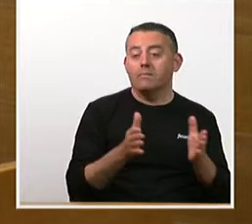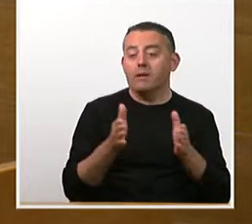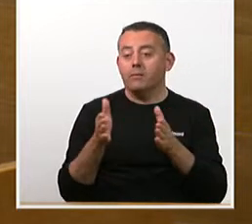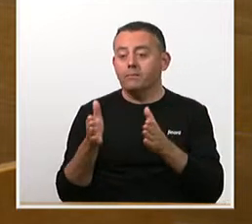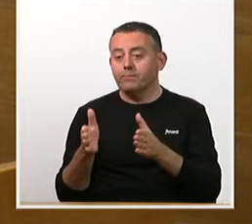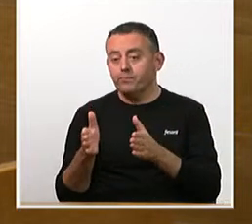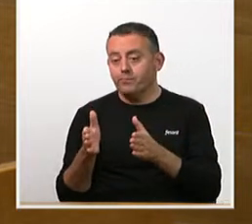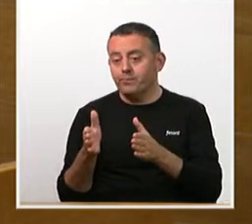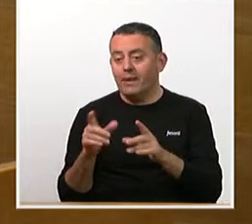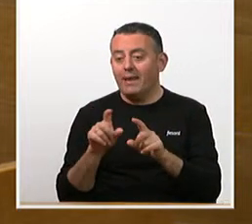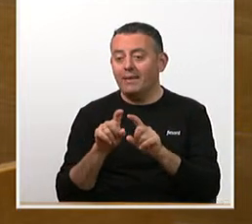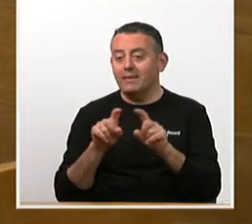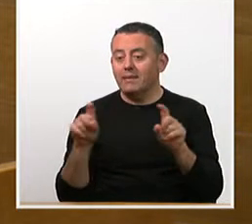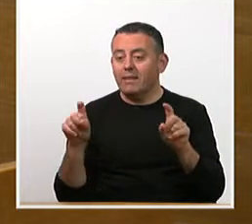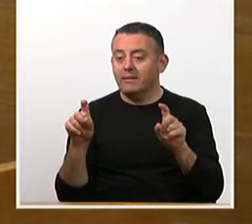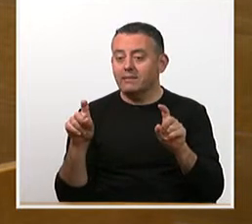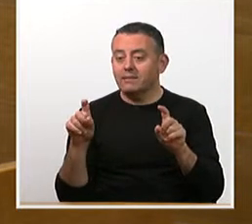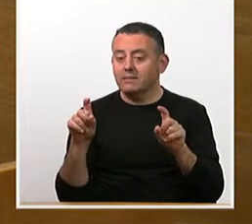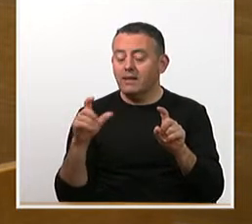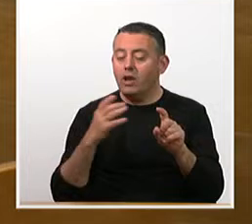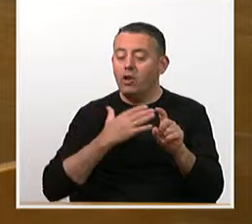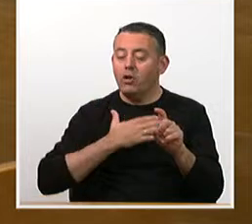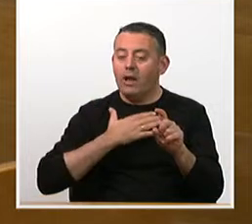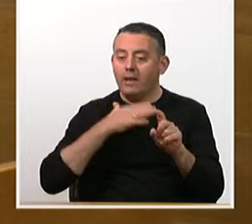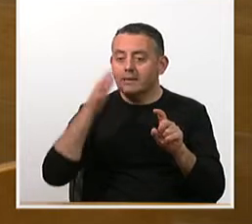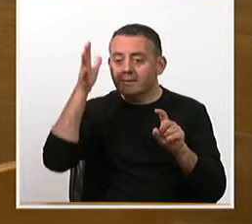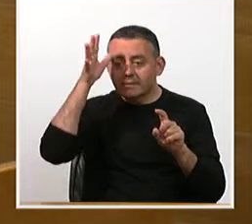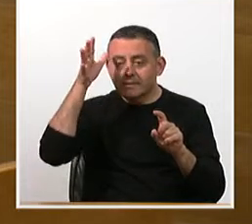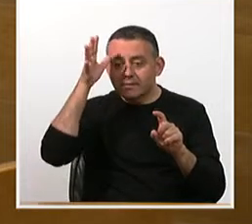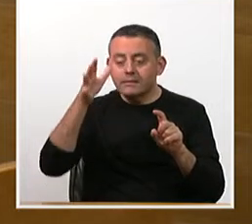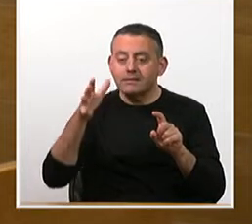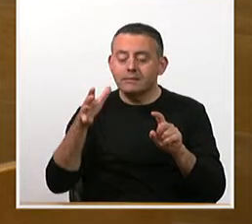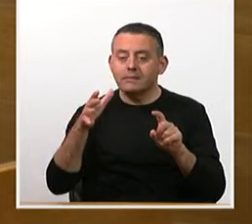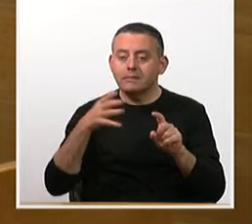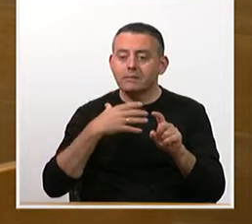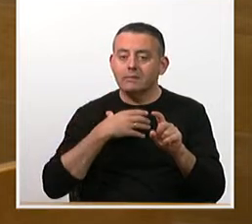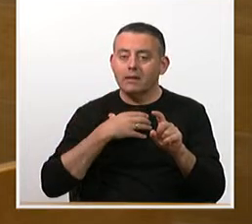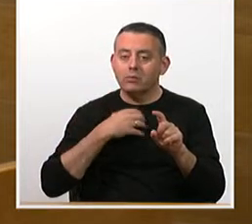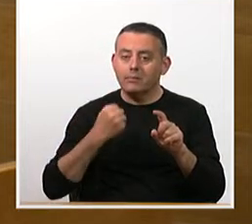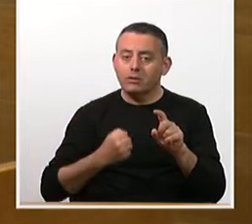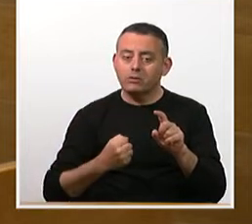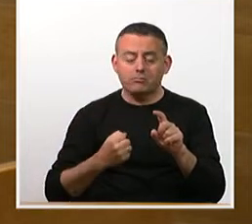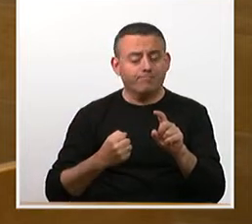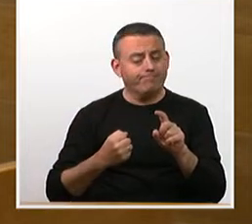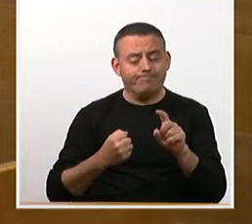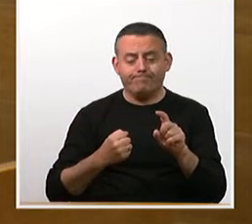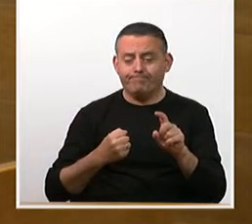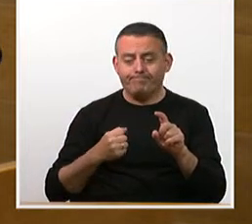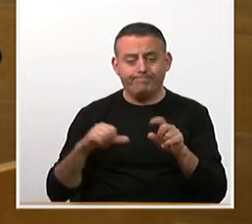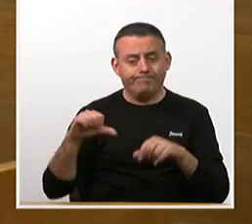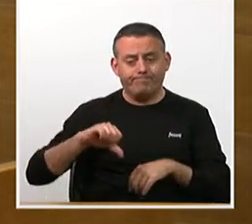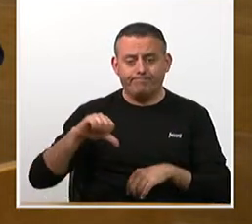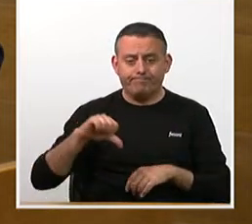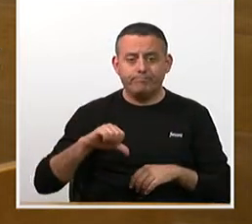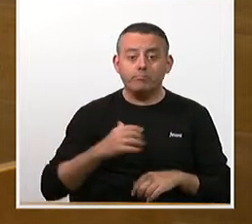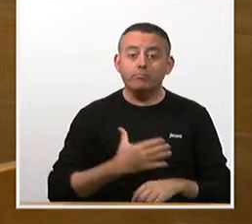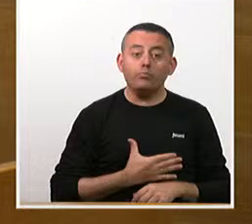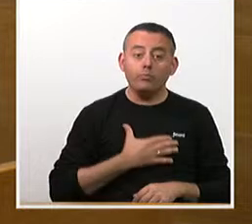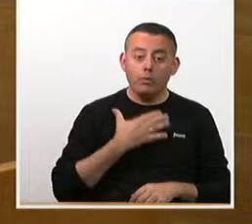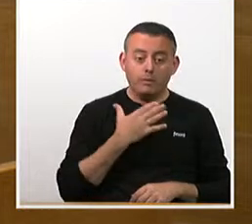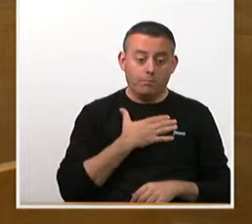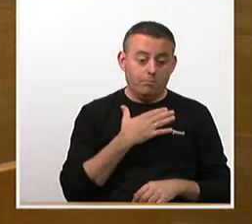a entidades locales yo que sé que seguramente algunos alcaldes de mi partido se van a enfadar